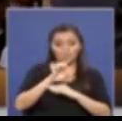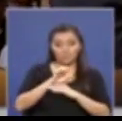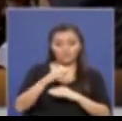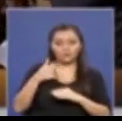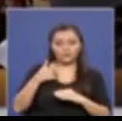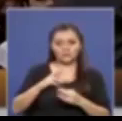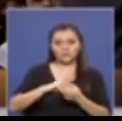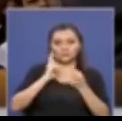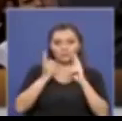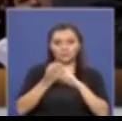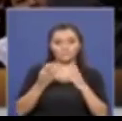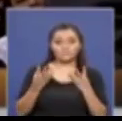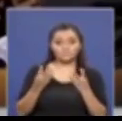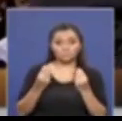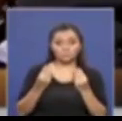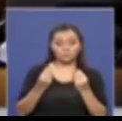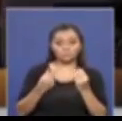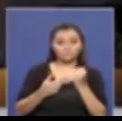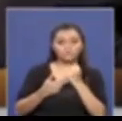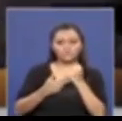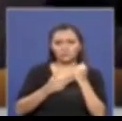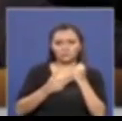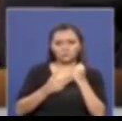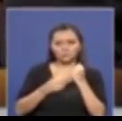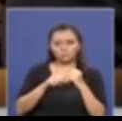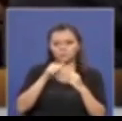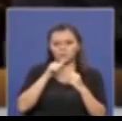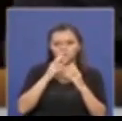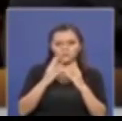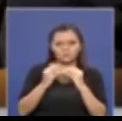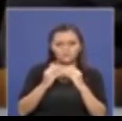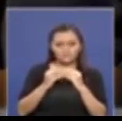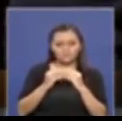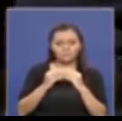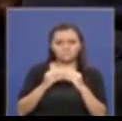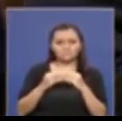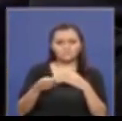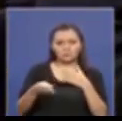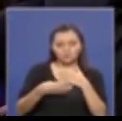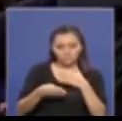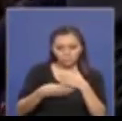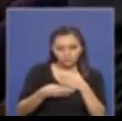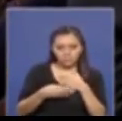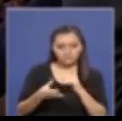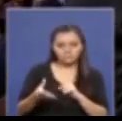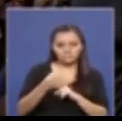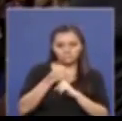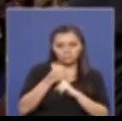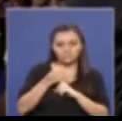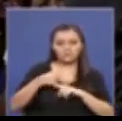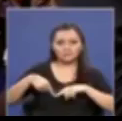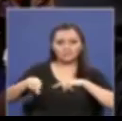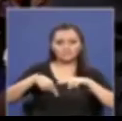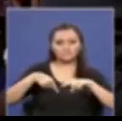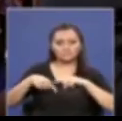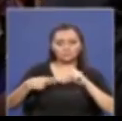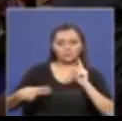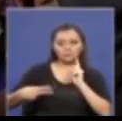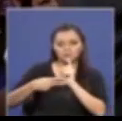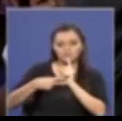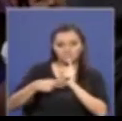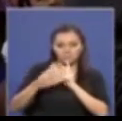fuentes renovables, tenemos grandes recursos hídricos, va a la conquista de la cocción. La energía eléctrica va a la conquista del transporte eléctrico, a la